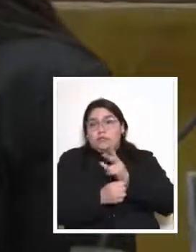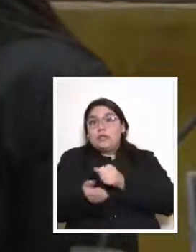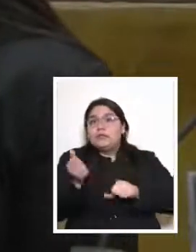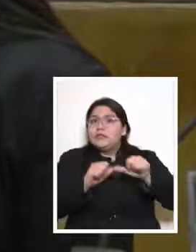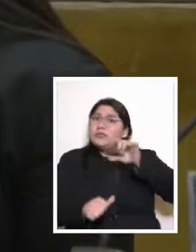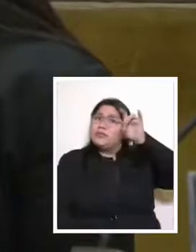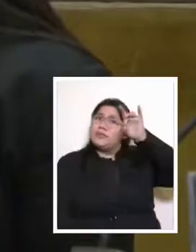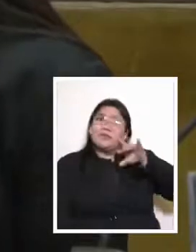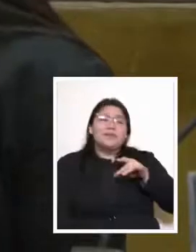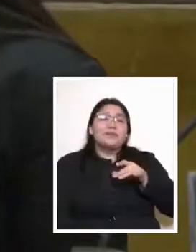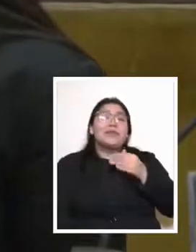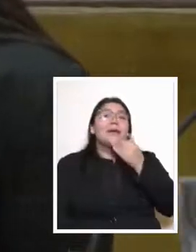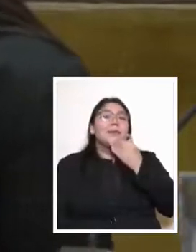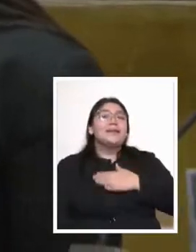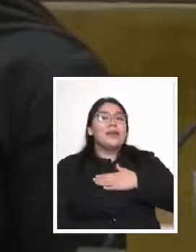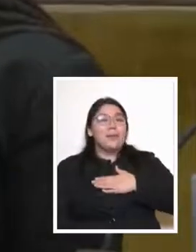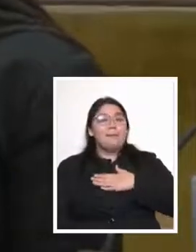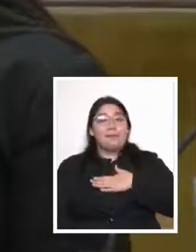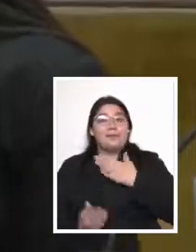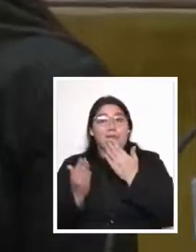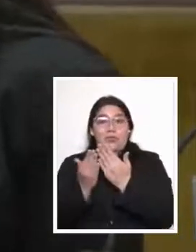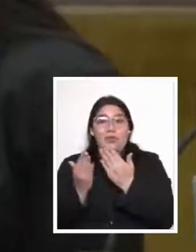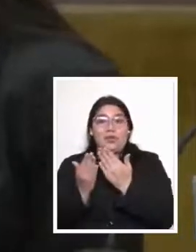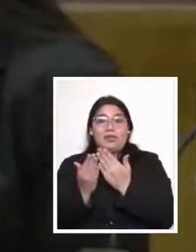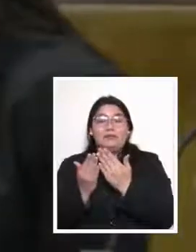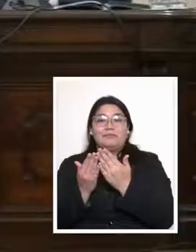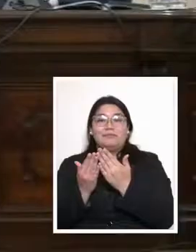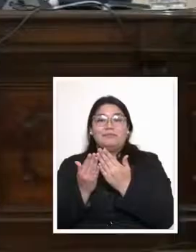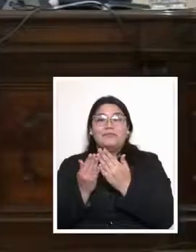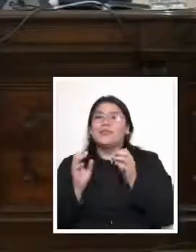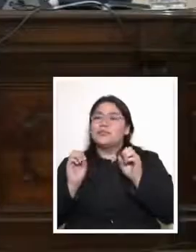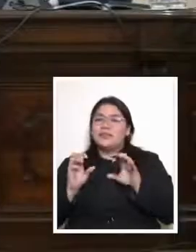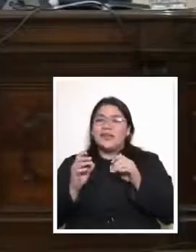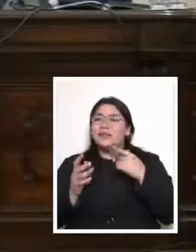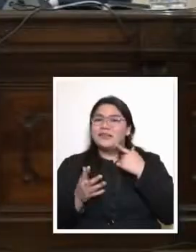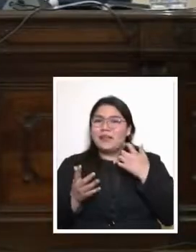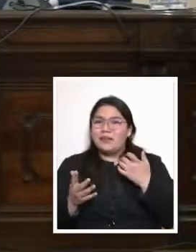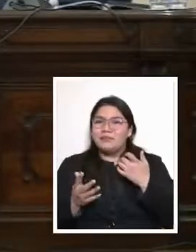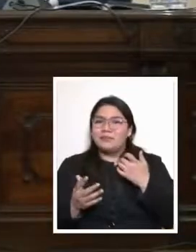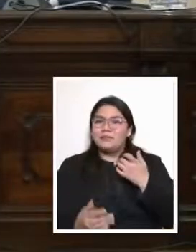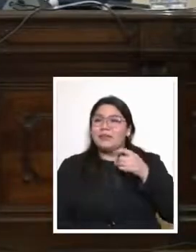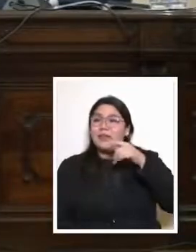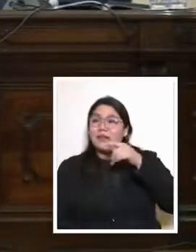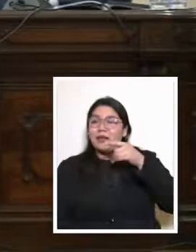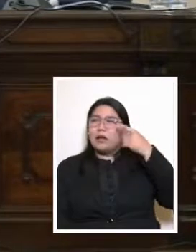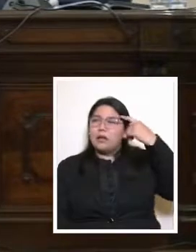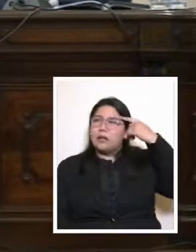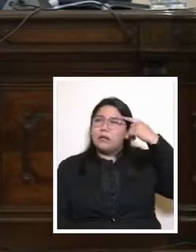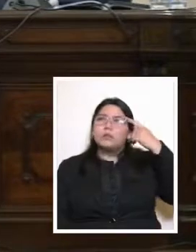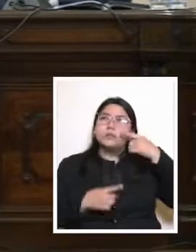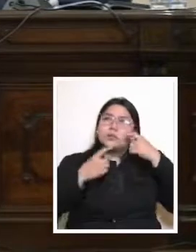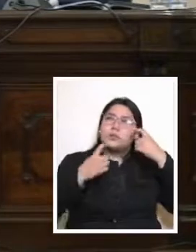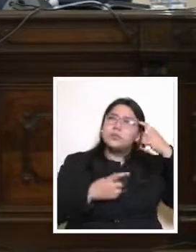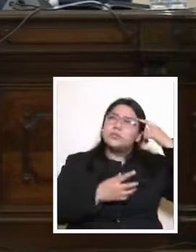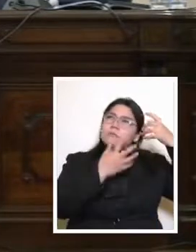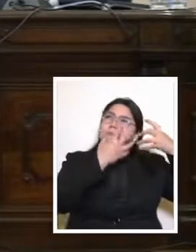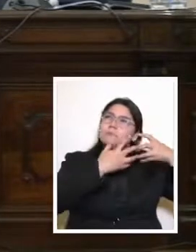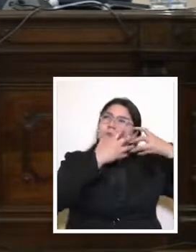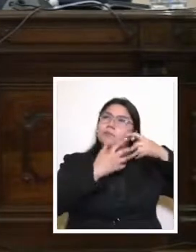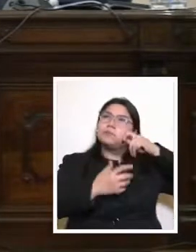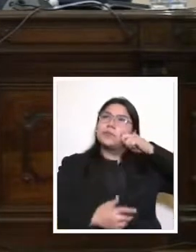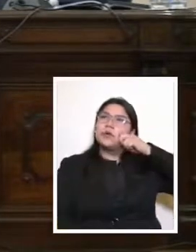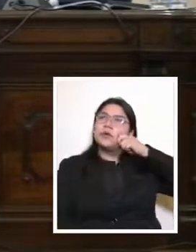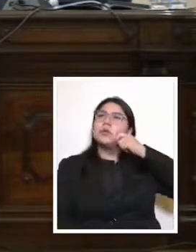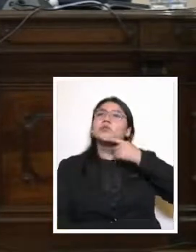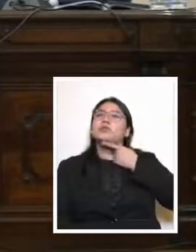quiero enseñarle a mis estudiantes que a través de hacerse preguntas desarrollan la curiosidad y los convierte en